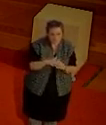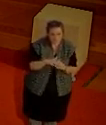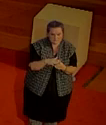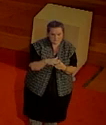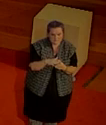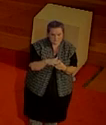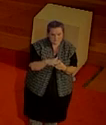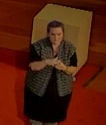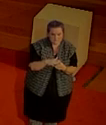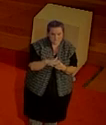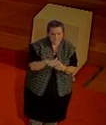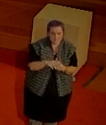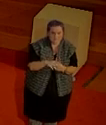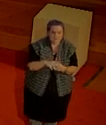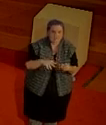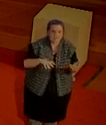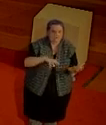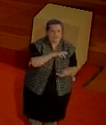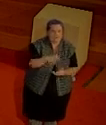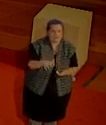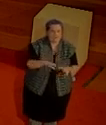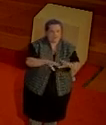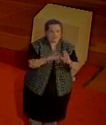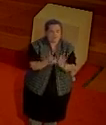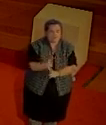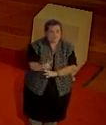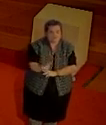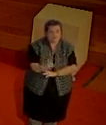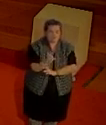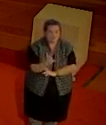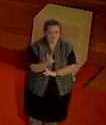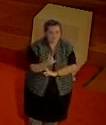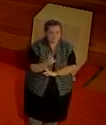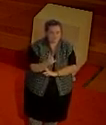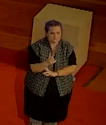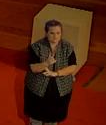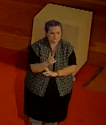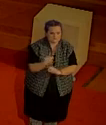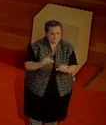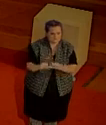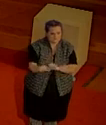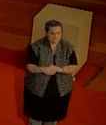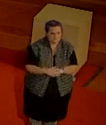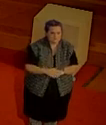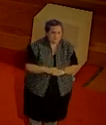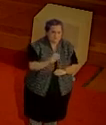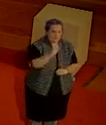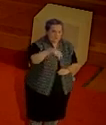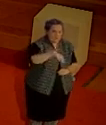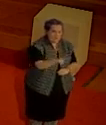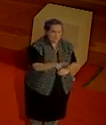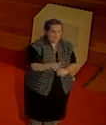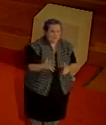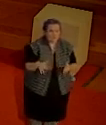al final de la Segunda Guerra Mundial y cuando digo orden internacional quiero decir desde ONU hasta fondo monetario